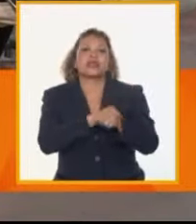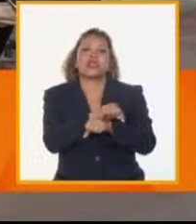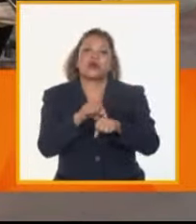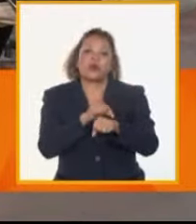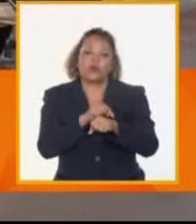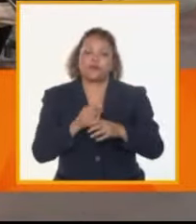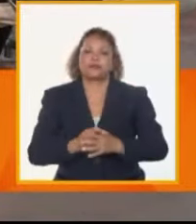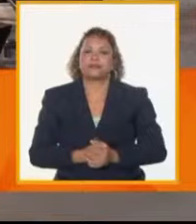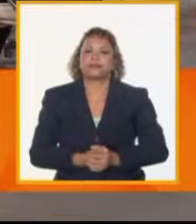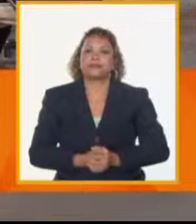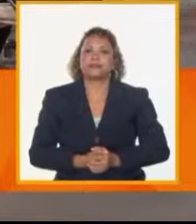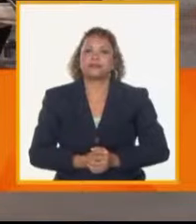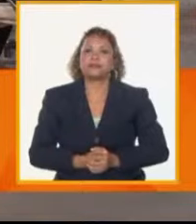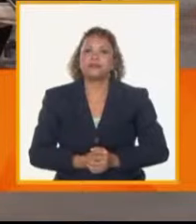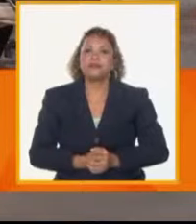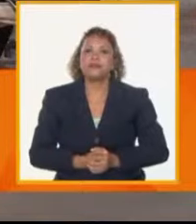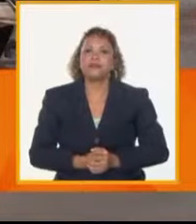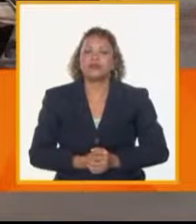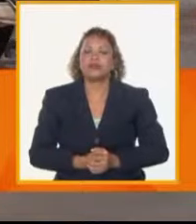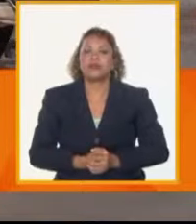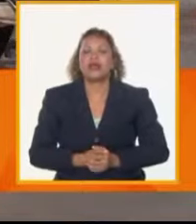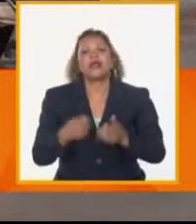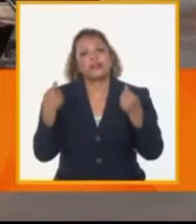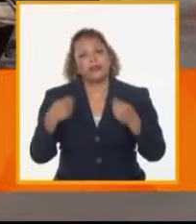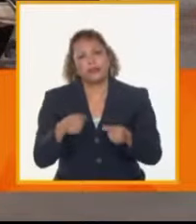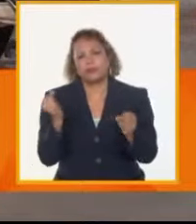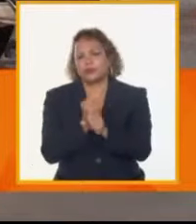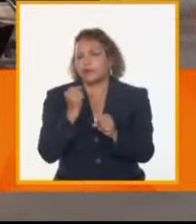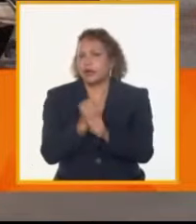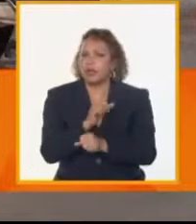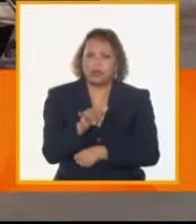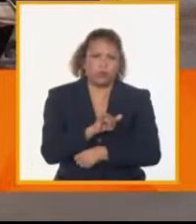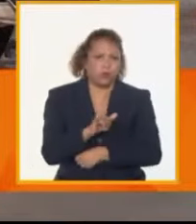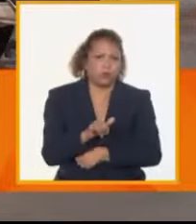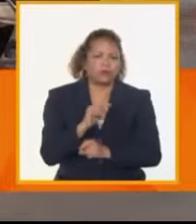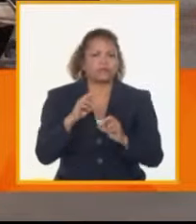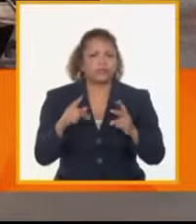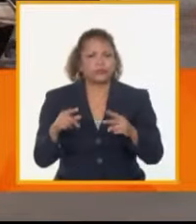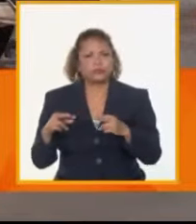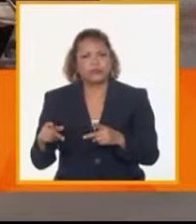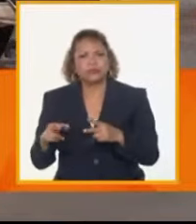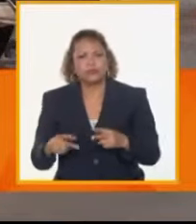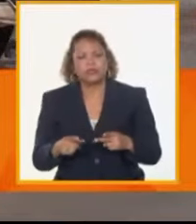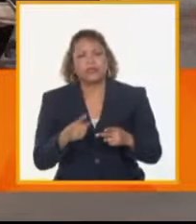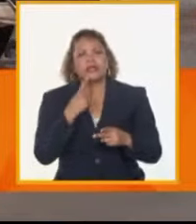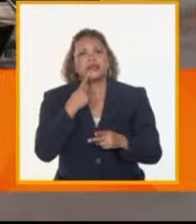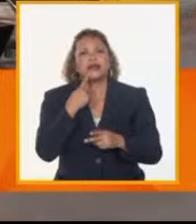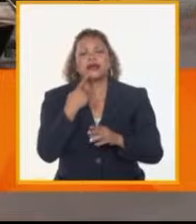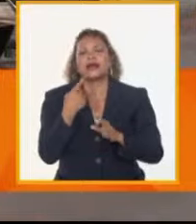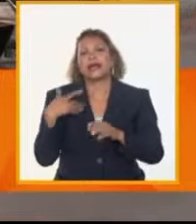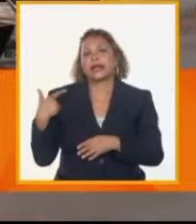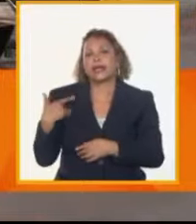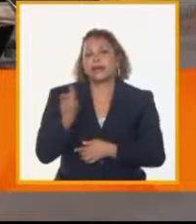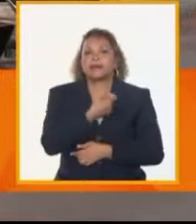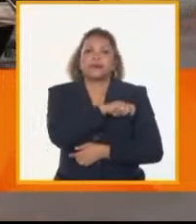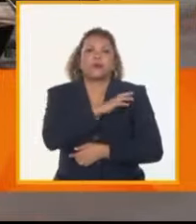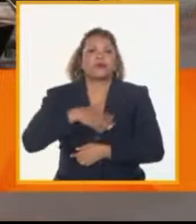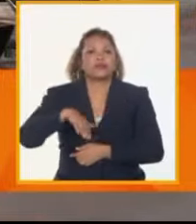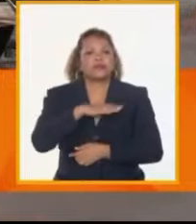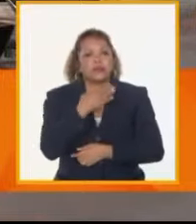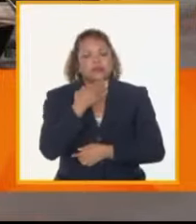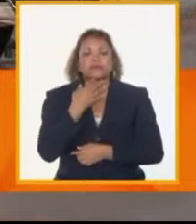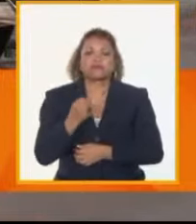ruta. Ahora también tenemos que trabajar el asunto, ahí es reiterada este señalamiento a la población, tenemos